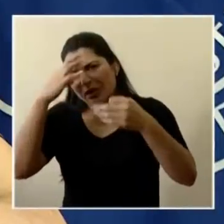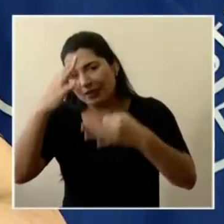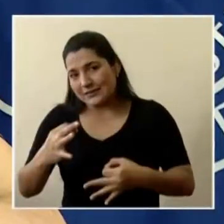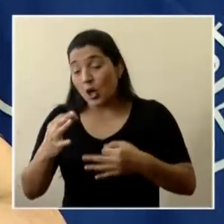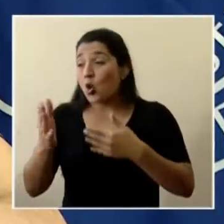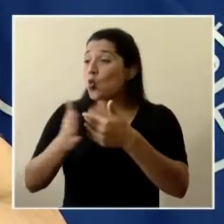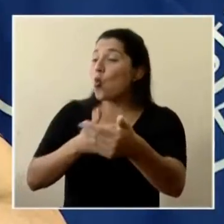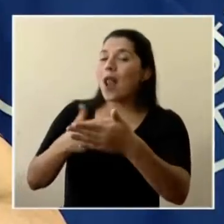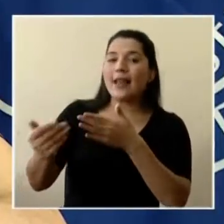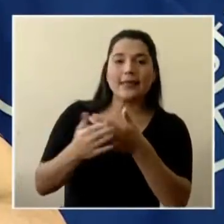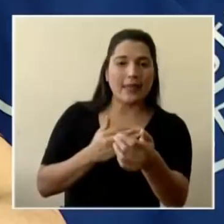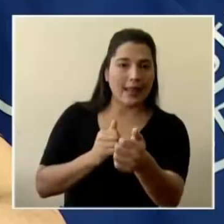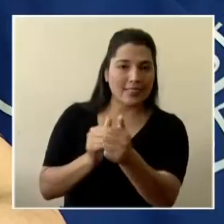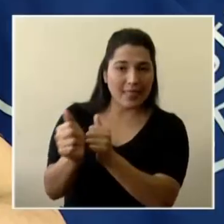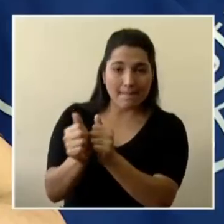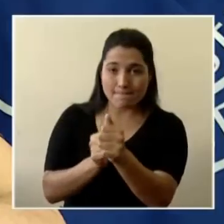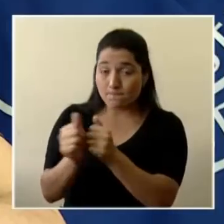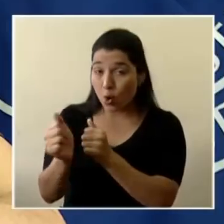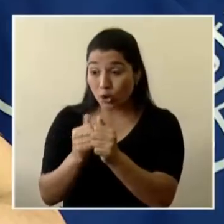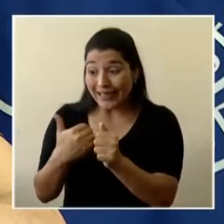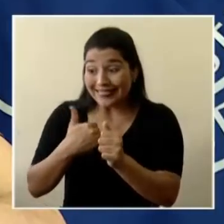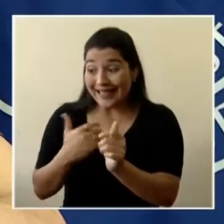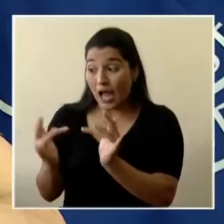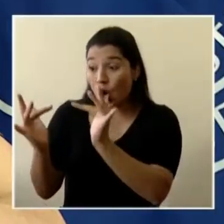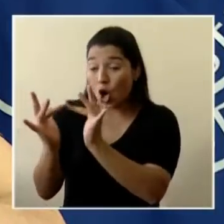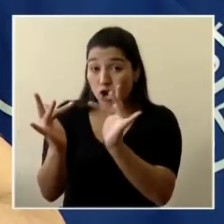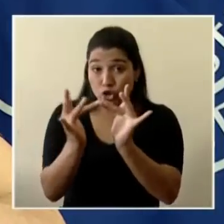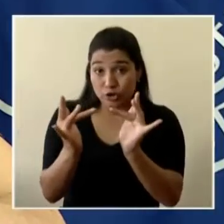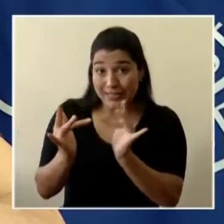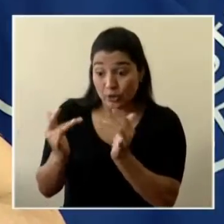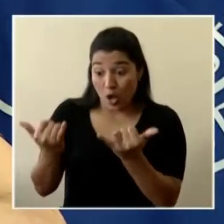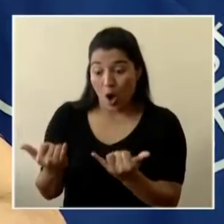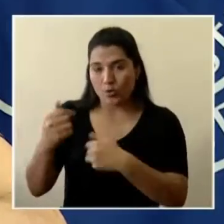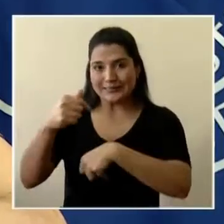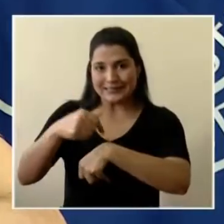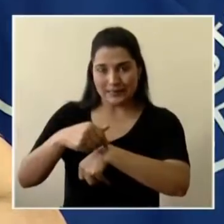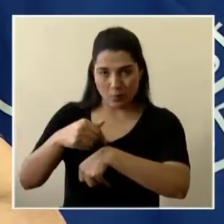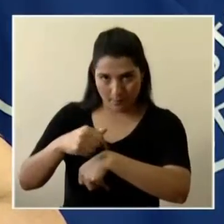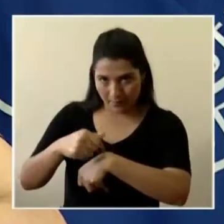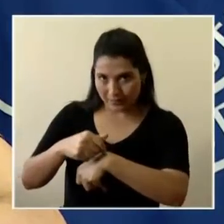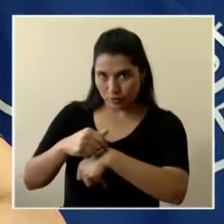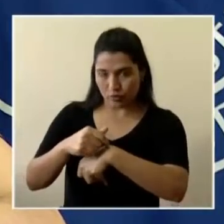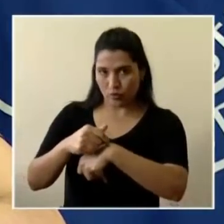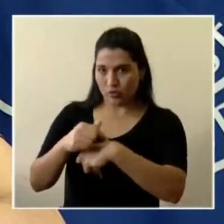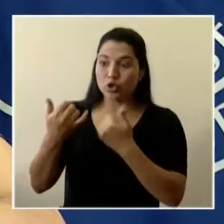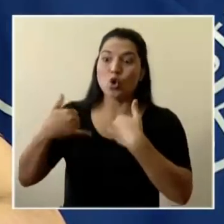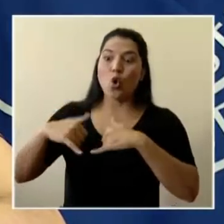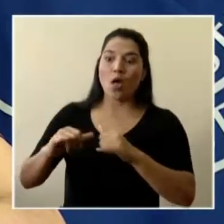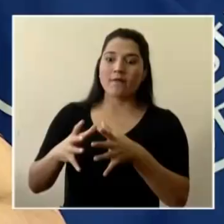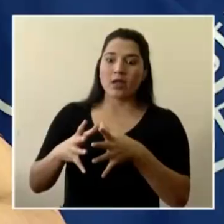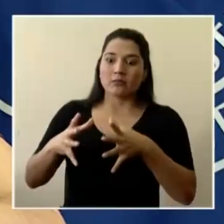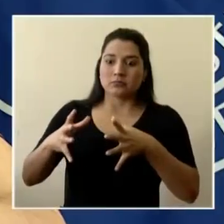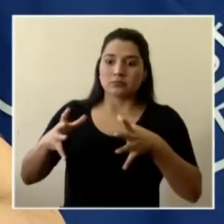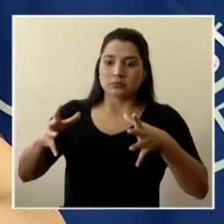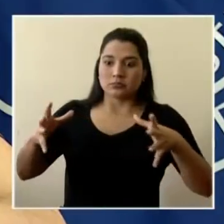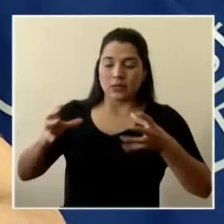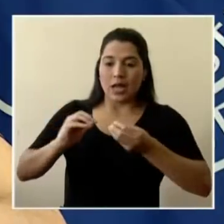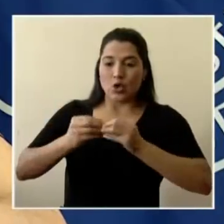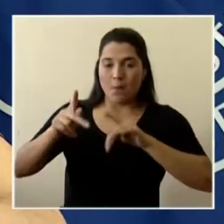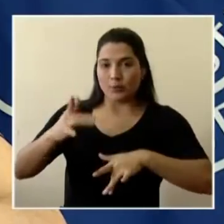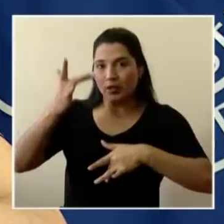de contacto en estos momentos en donde el número de casos va todavía en incremento representa un riesgo